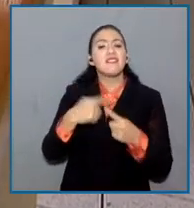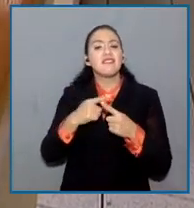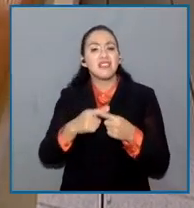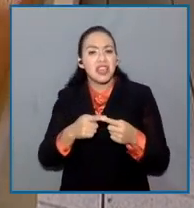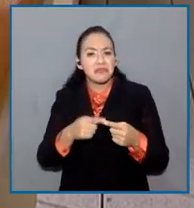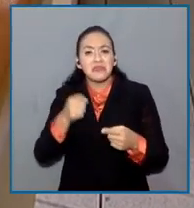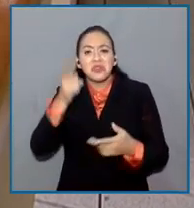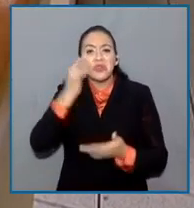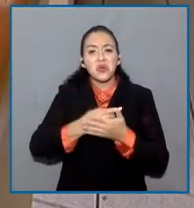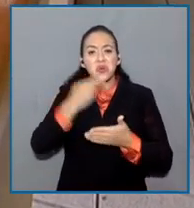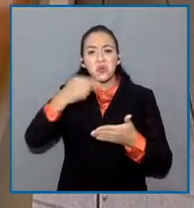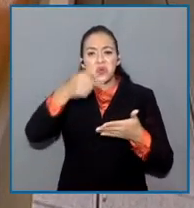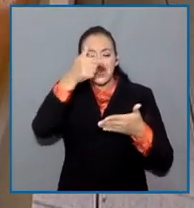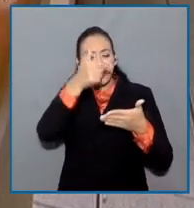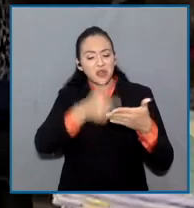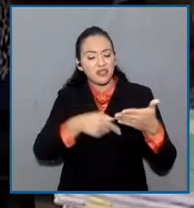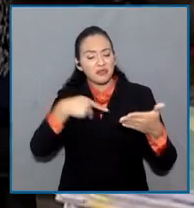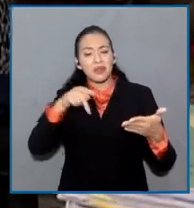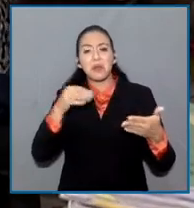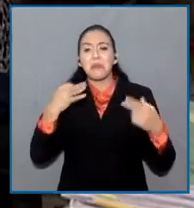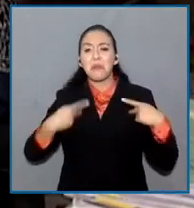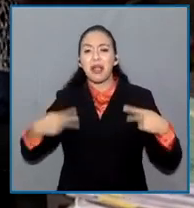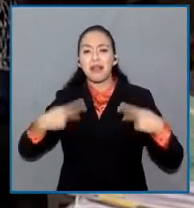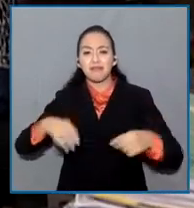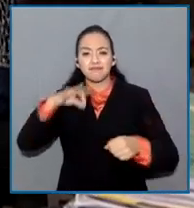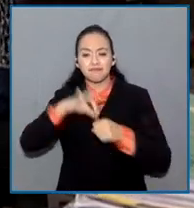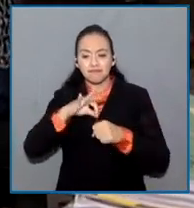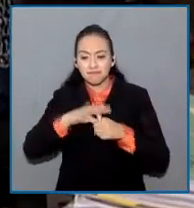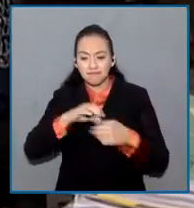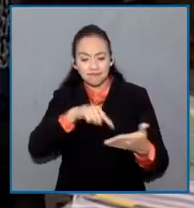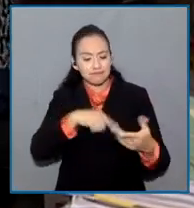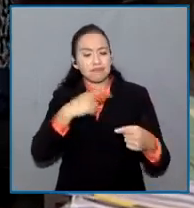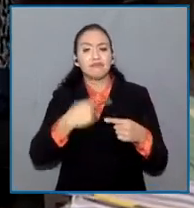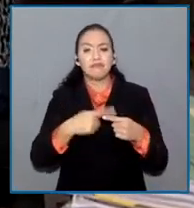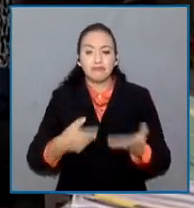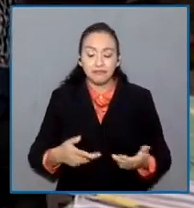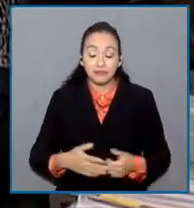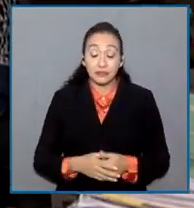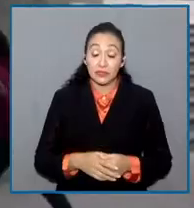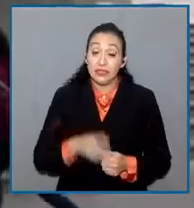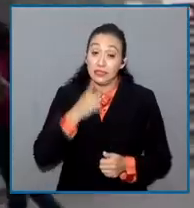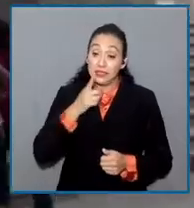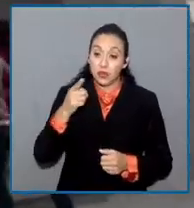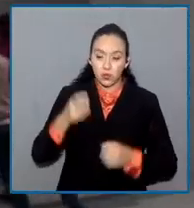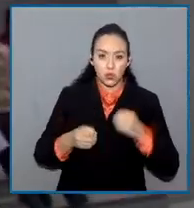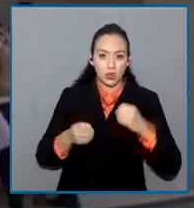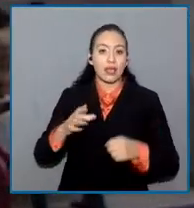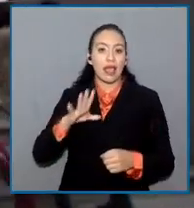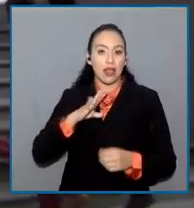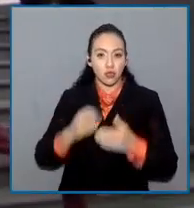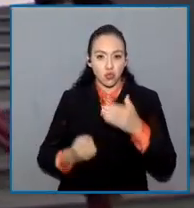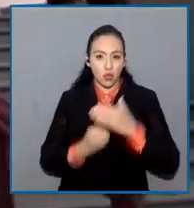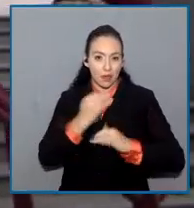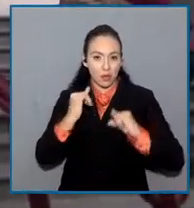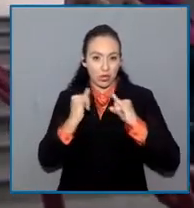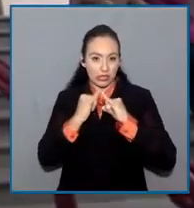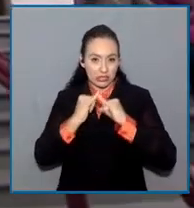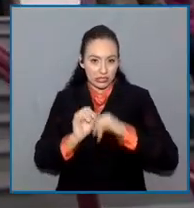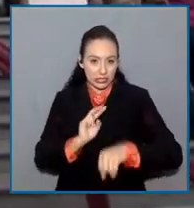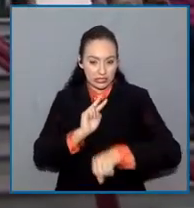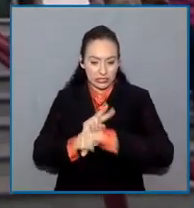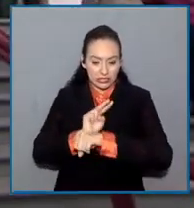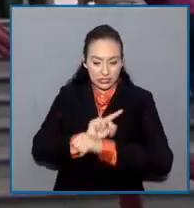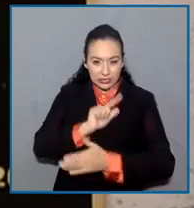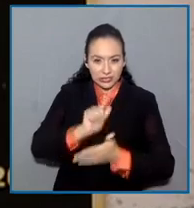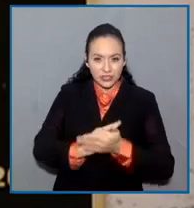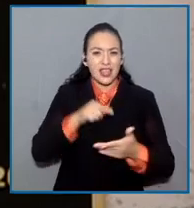sobre todo aquellas de naturaleza penal. Estima que las facultades del Tribunal de Disciplina no están definidas adecuadamente, por lo que